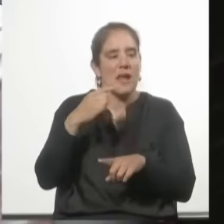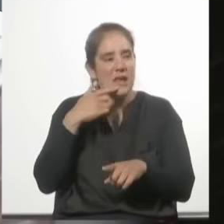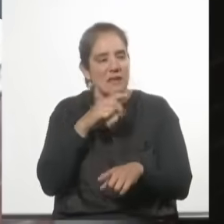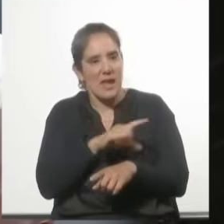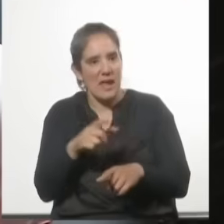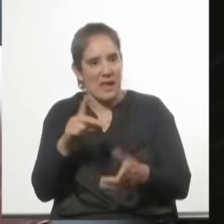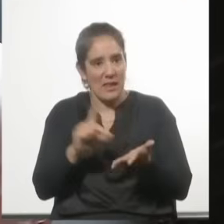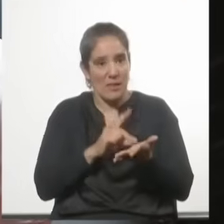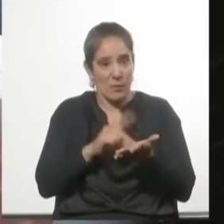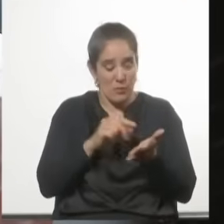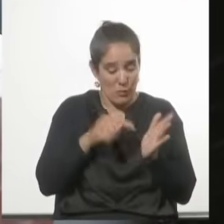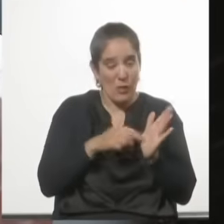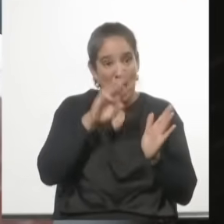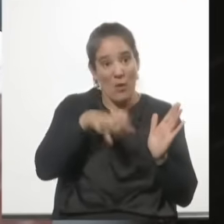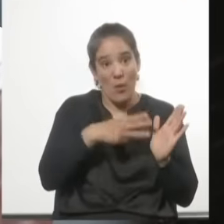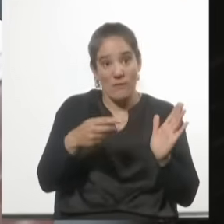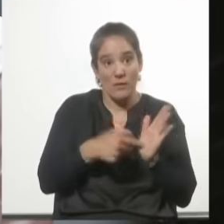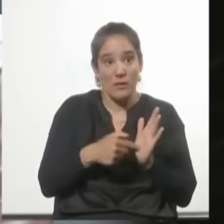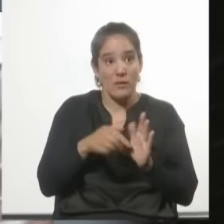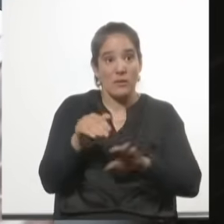que figuraba en su página web